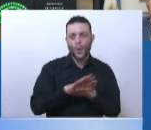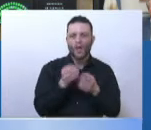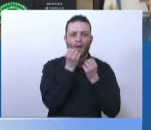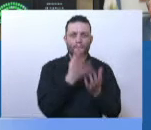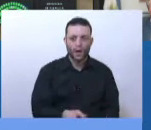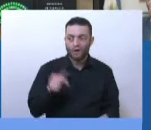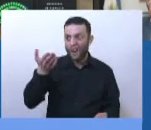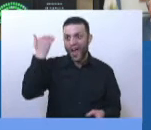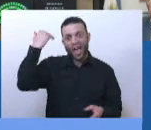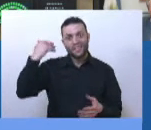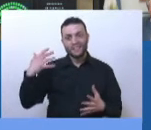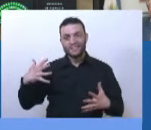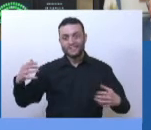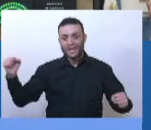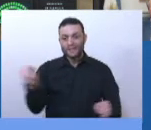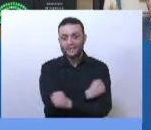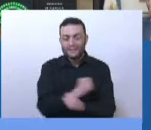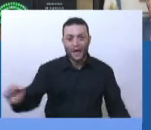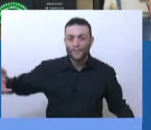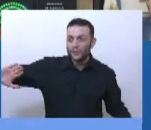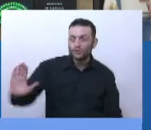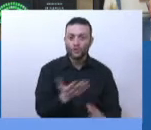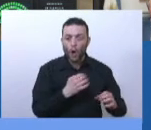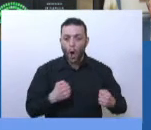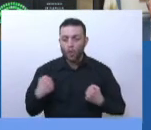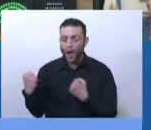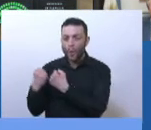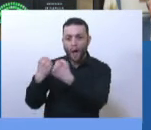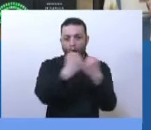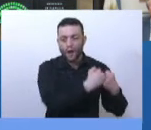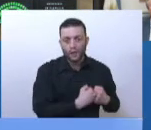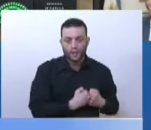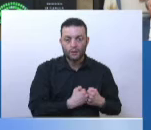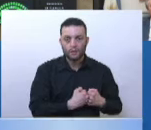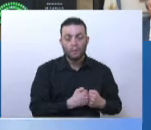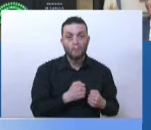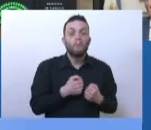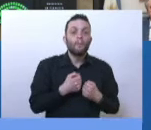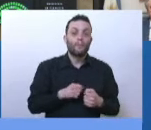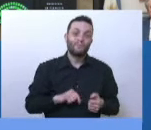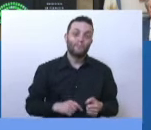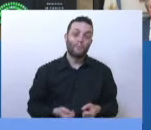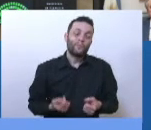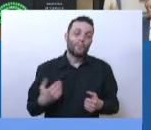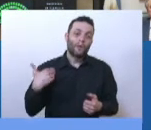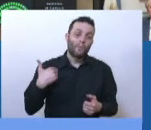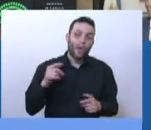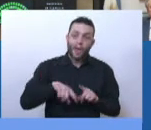unanimidad. Lamentablemente, la Cámara de Diputados, en lugar de tratar esa media sanción, la